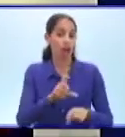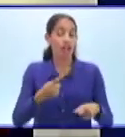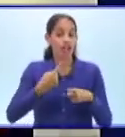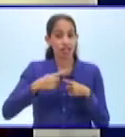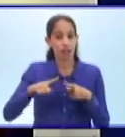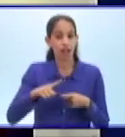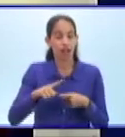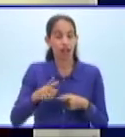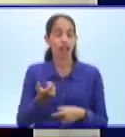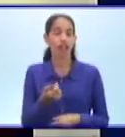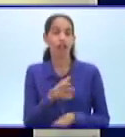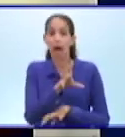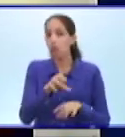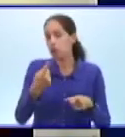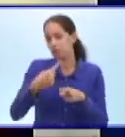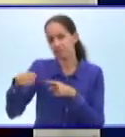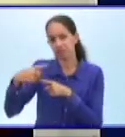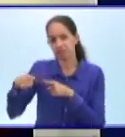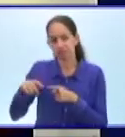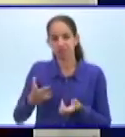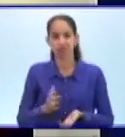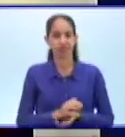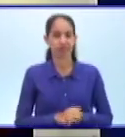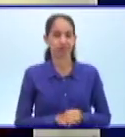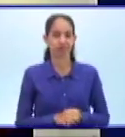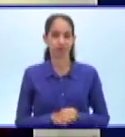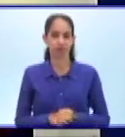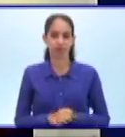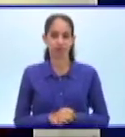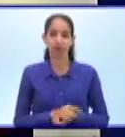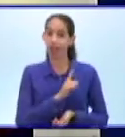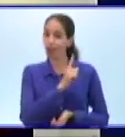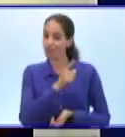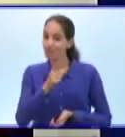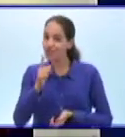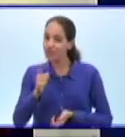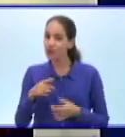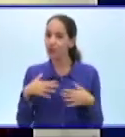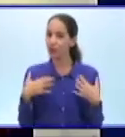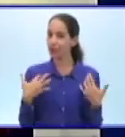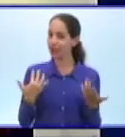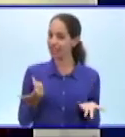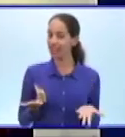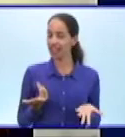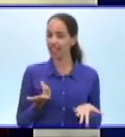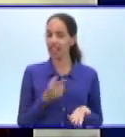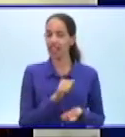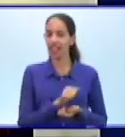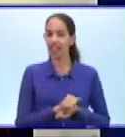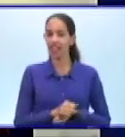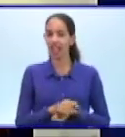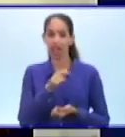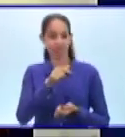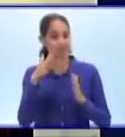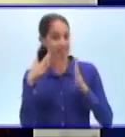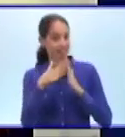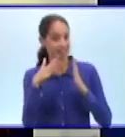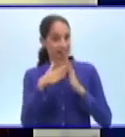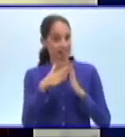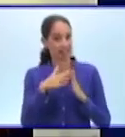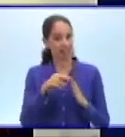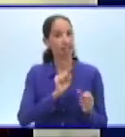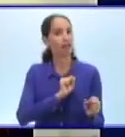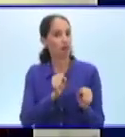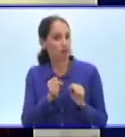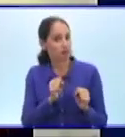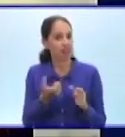naturaleza. ¿Cuántos de ustedes no están en su casa y tienen obligaciones